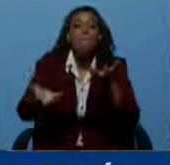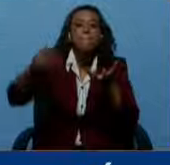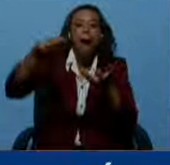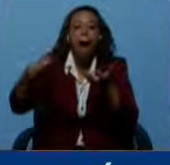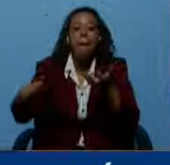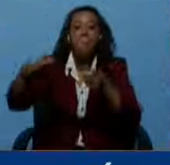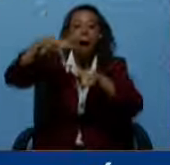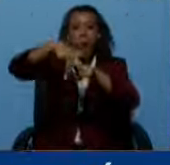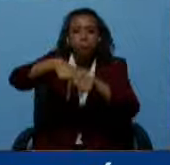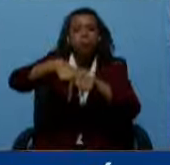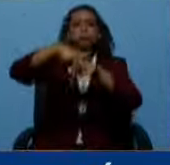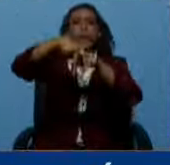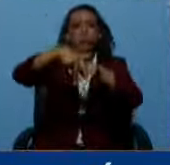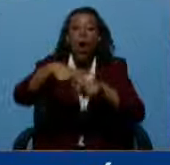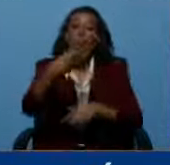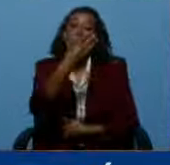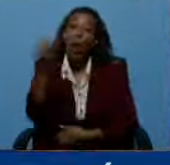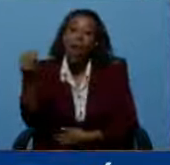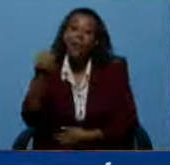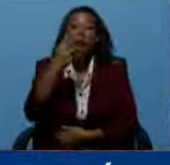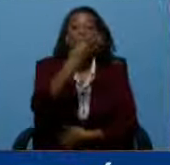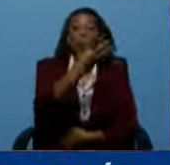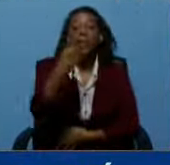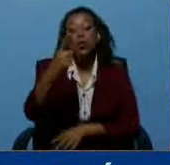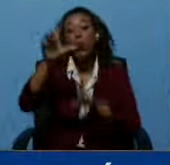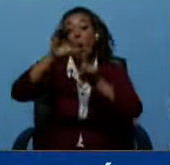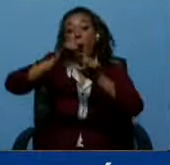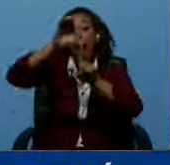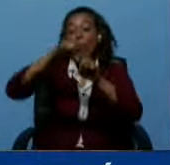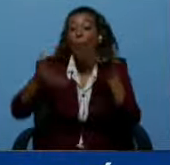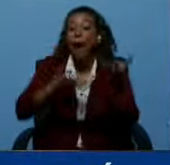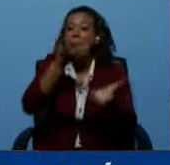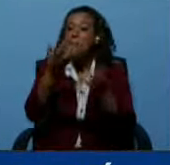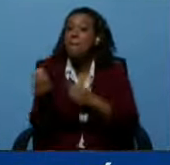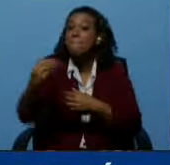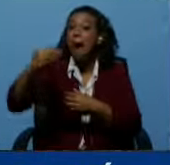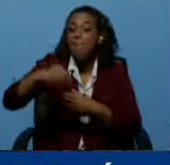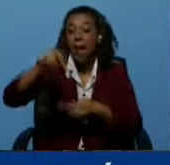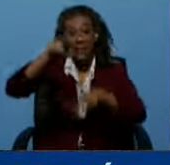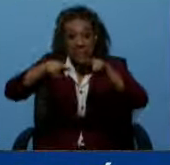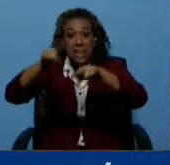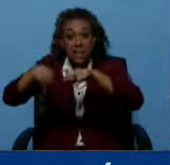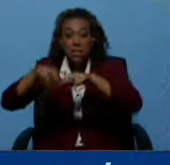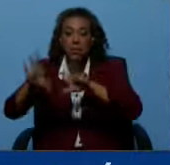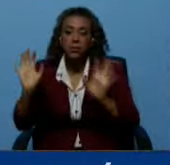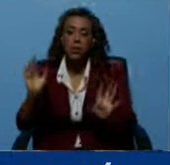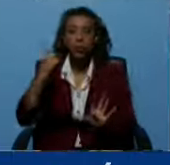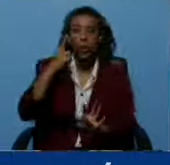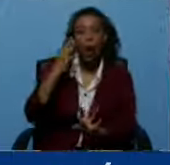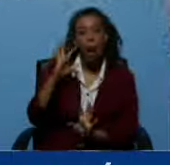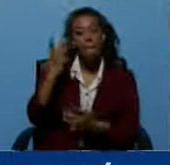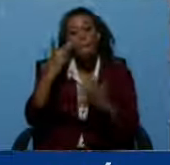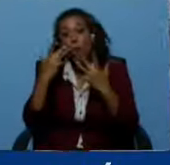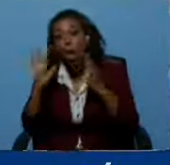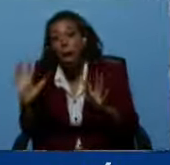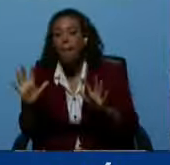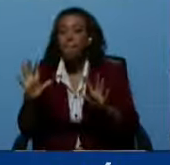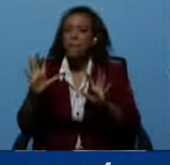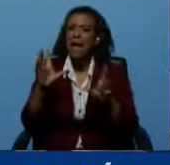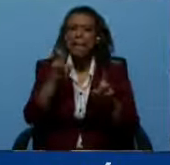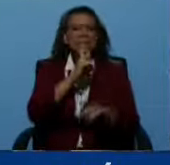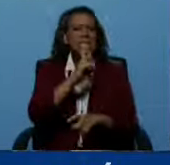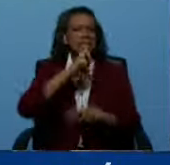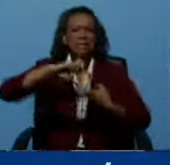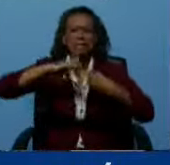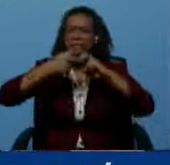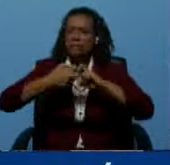Correcto. Puede llegar a 40, 41 grados. Entonces, en pacientes que de repente una disfunción motor a nivel